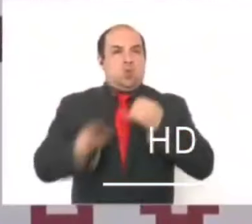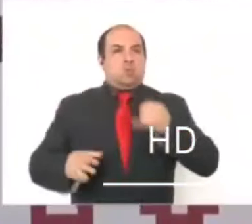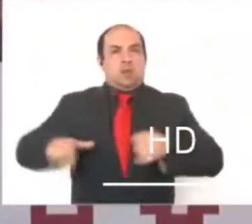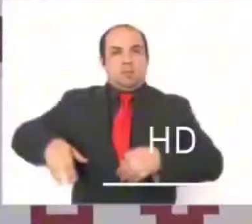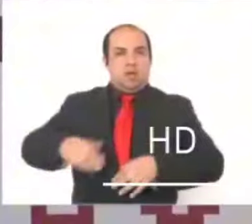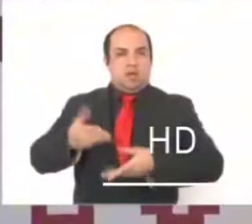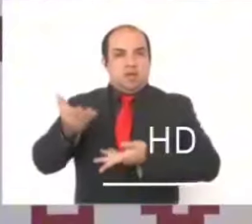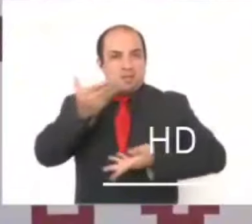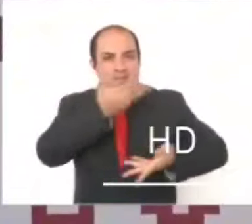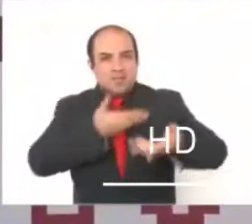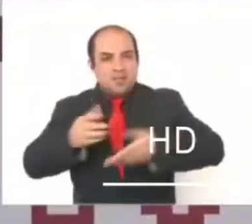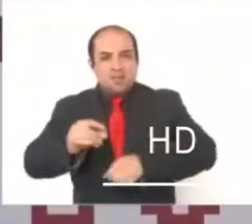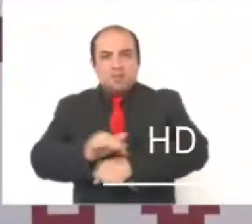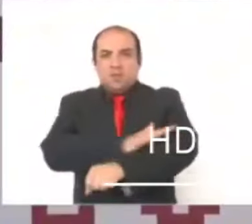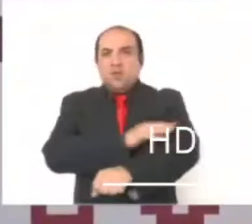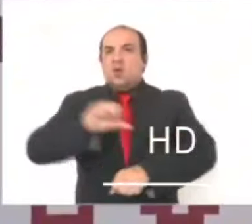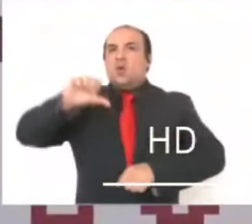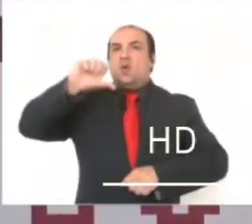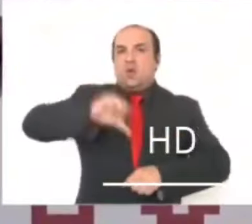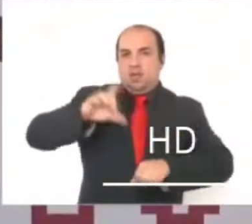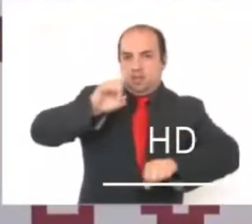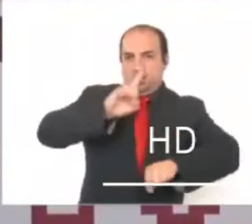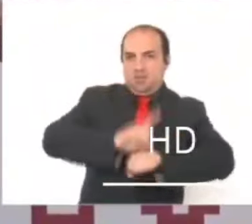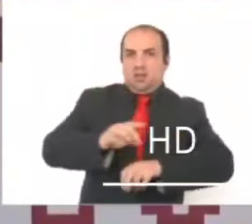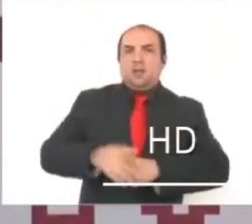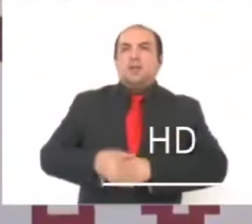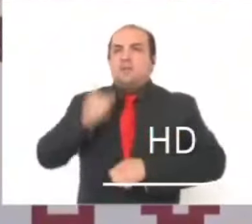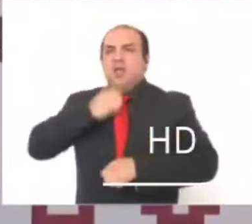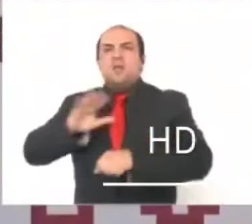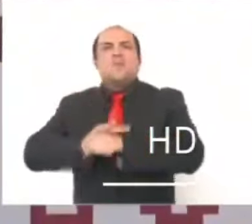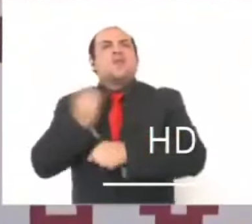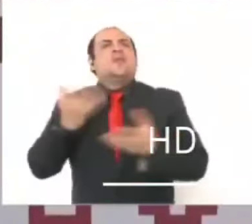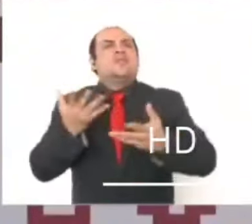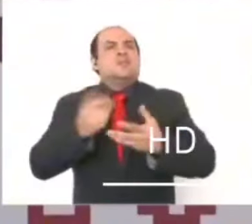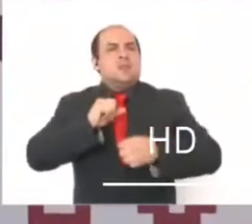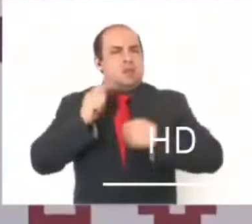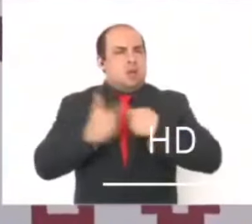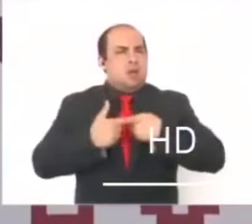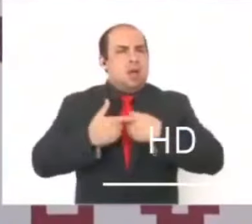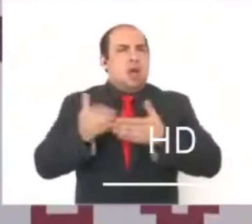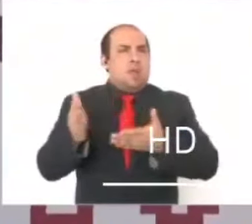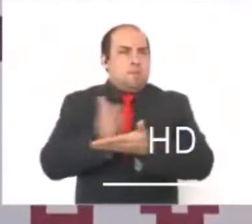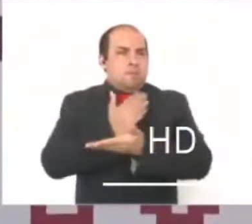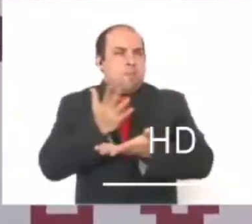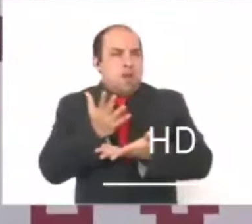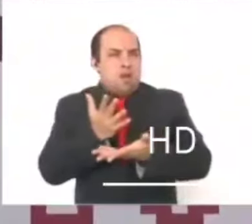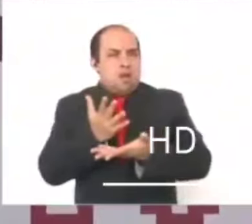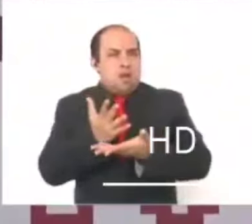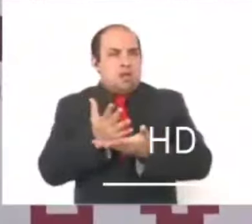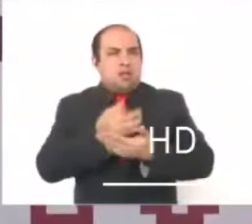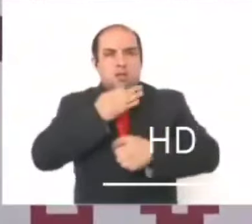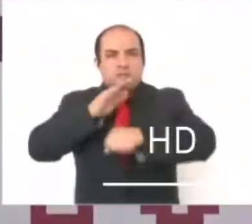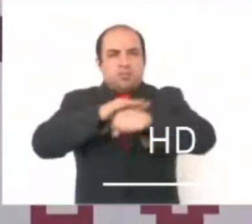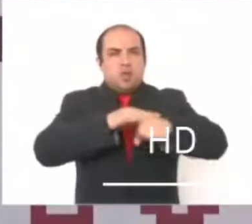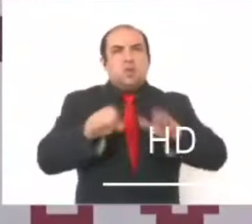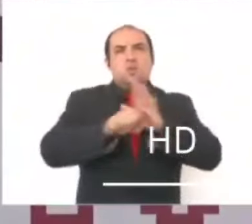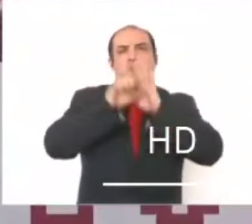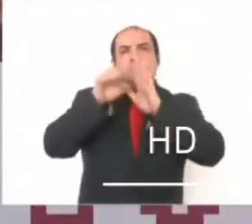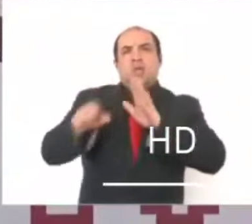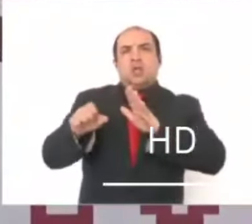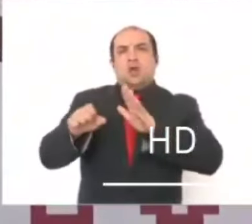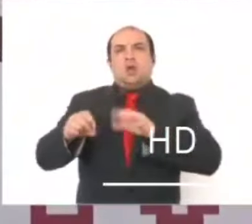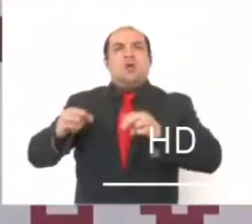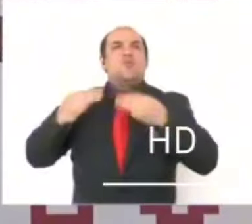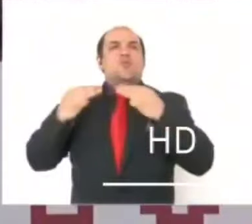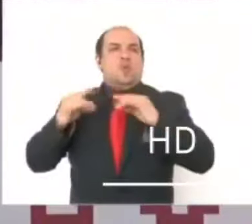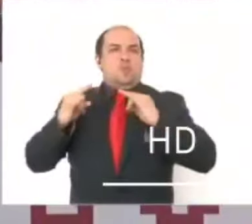ustedes pues la emoción de esto, decían, ¿por qué no hacemos algo, además de la declaratoria, como un mini chopo itinerante o